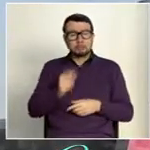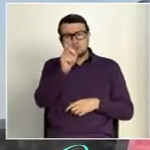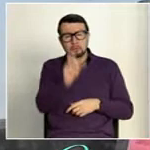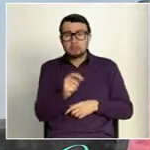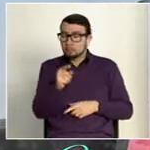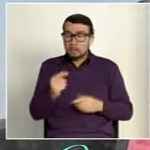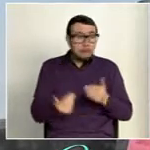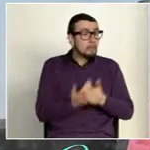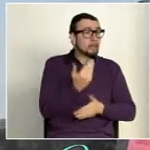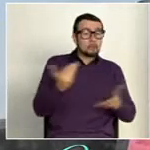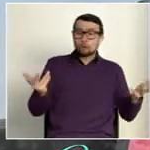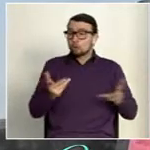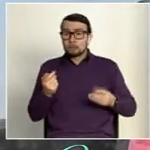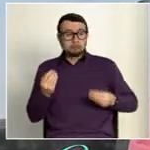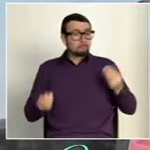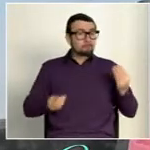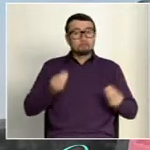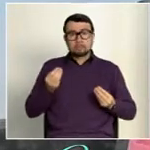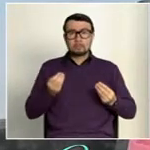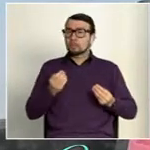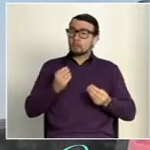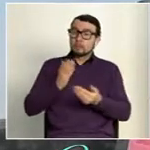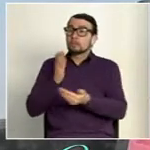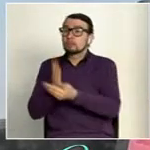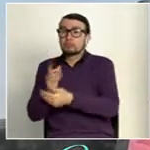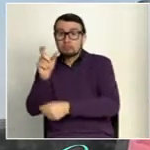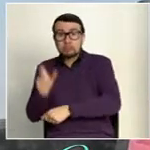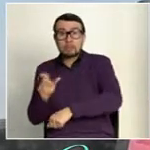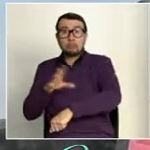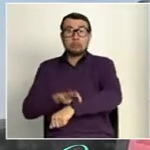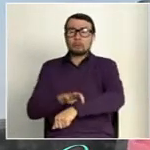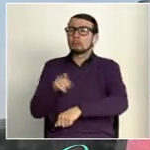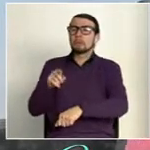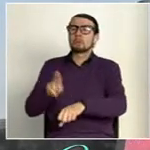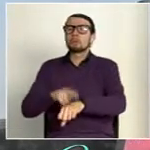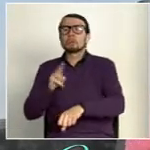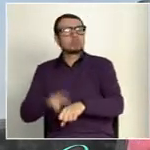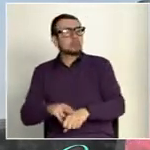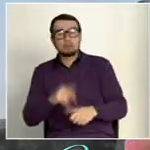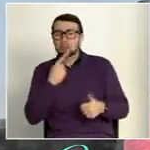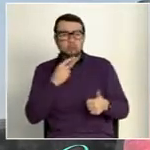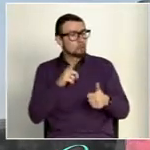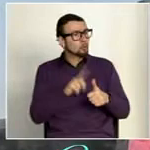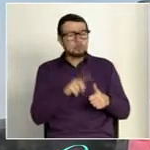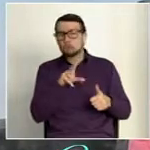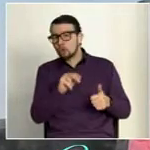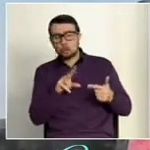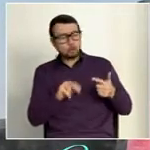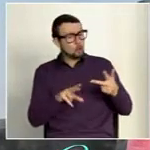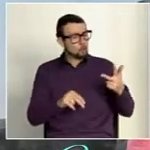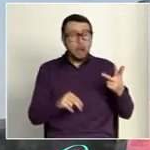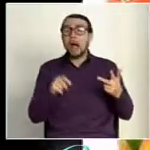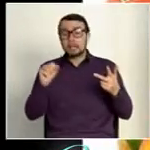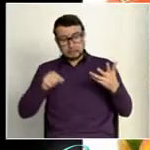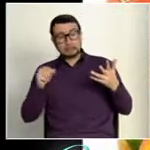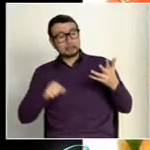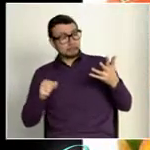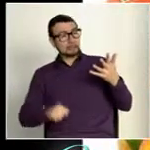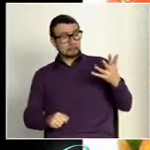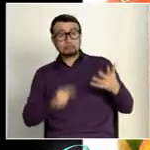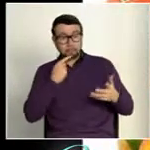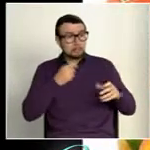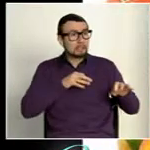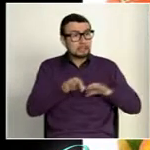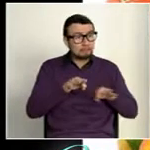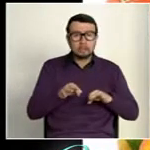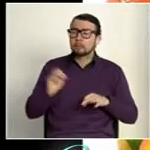dónde comenzar. Porque cuando van al médico, normalmente el médico le dice no coma esto, coma aquello. Y la gente pues realmente